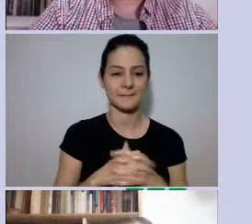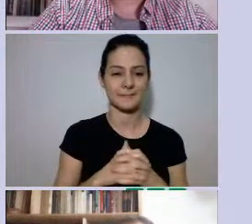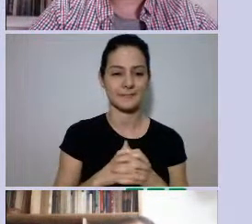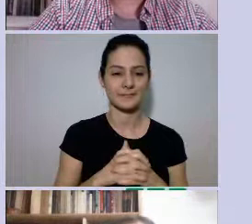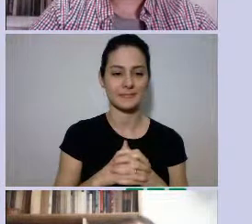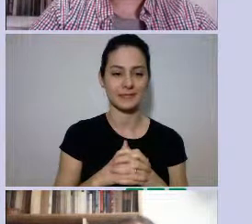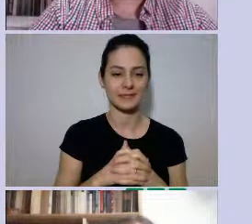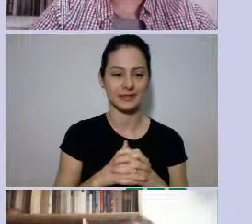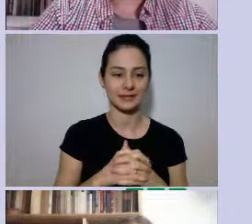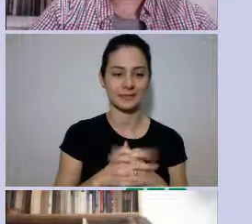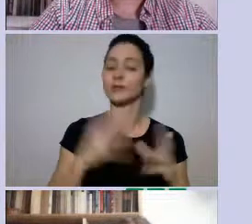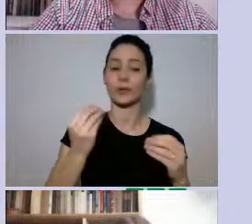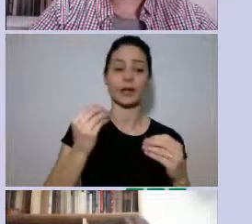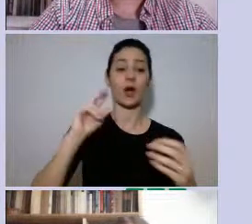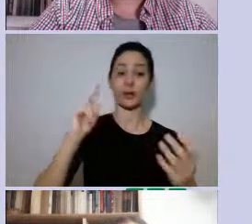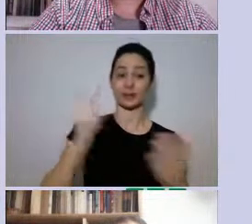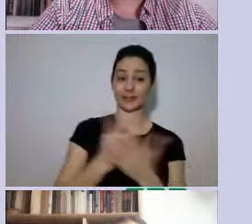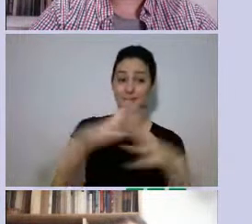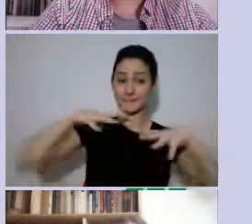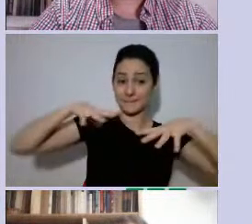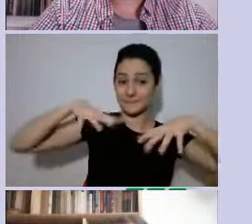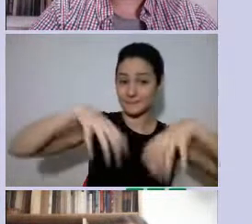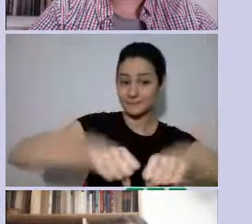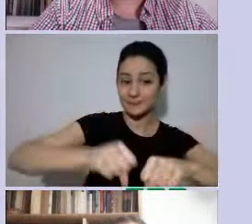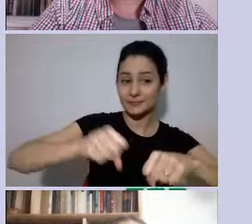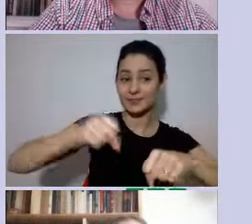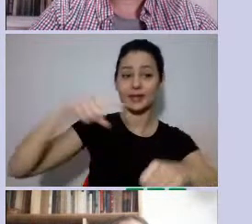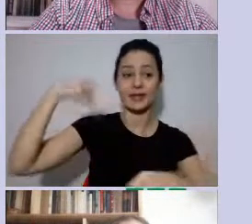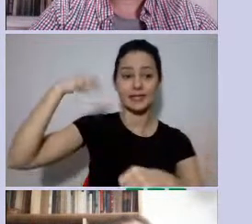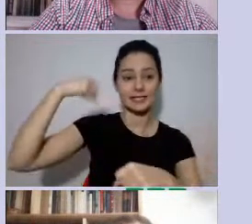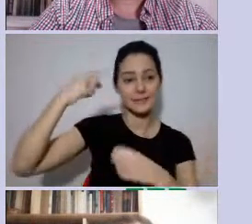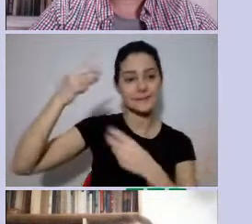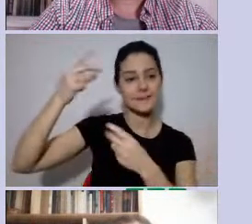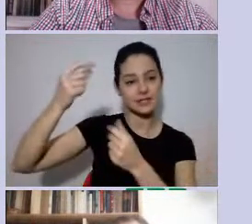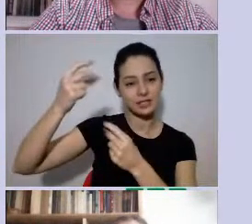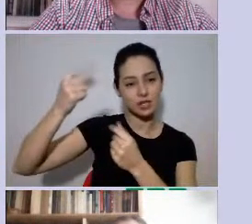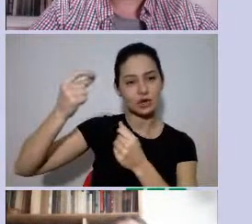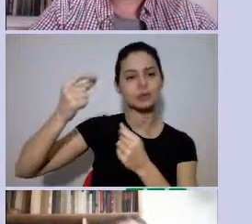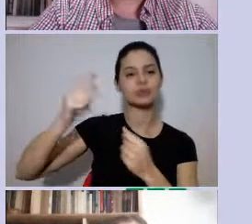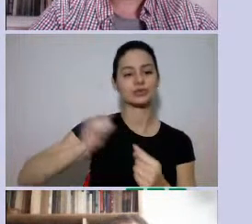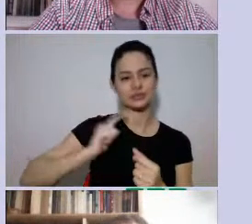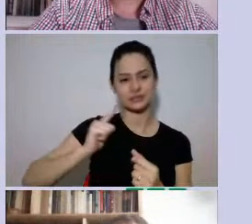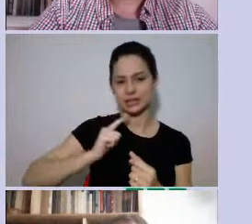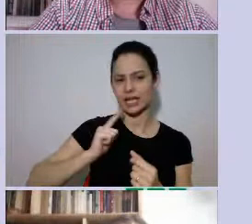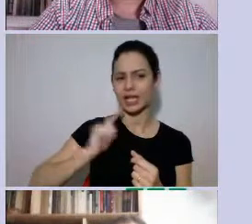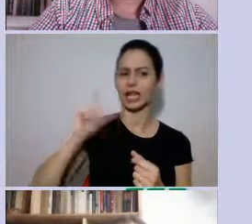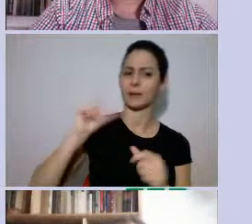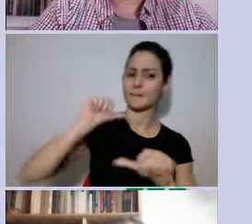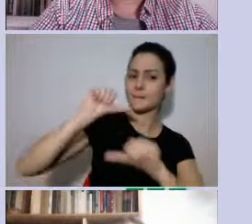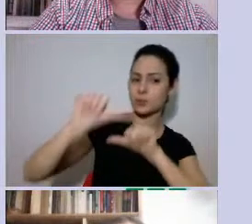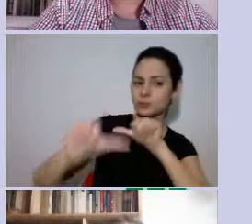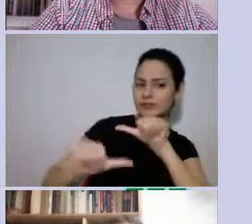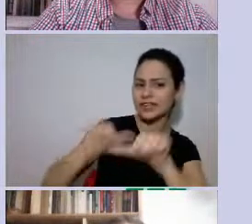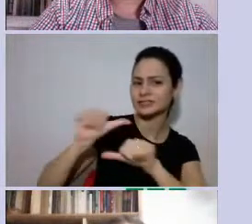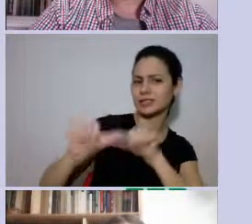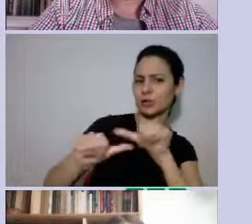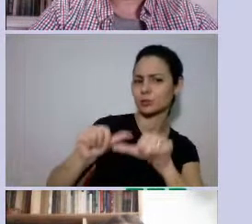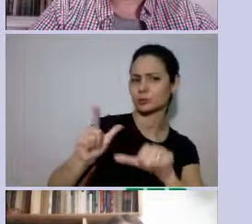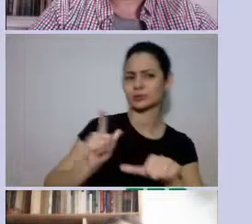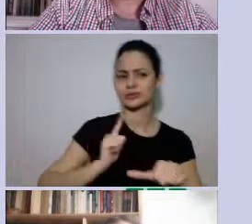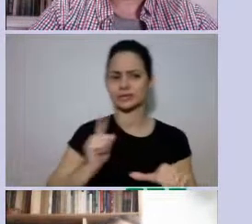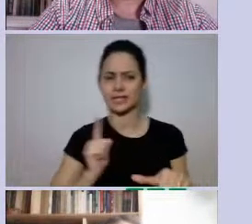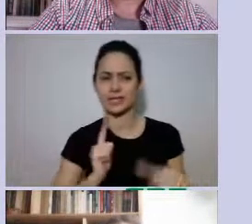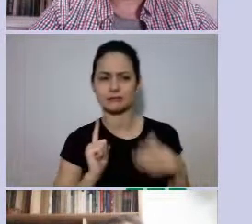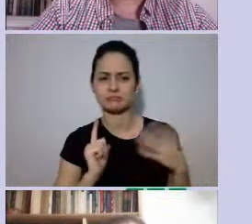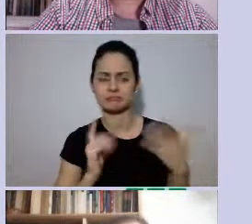qué es lo que pasa con la conquista española en cuanto a esta relación? ¿Hay una incidencia? ¿Hay una modificación? ¿Se acciona de alguna